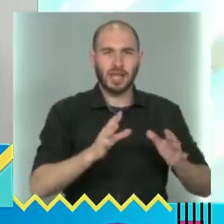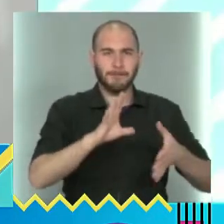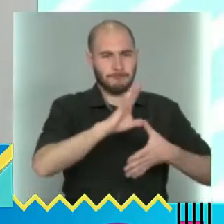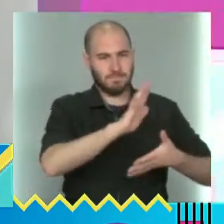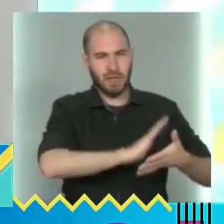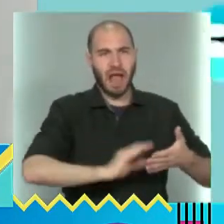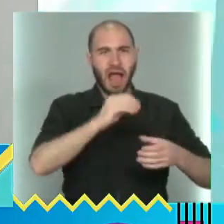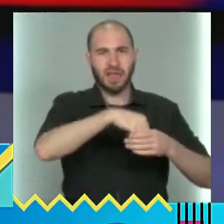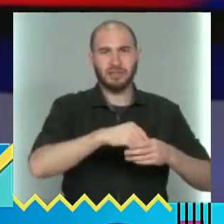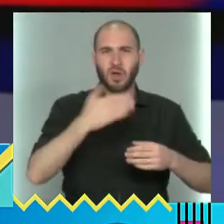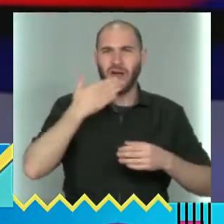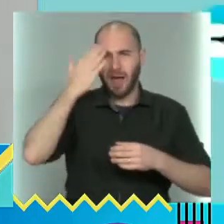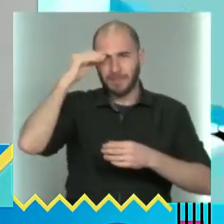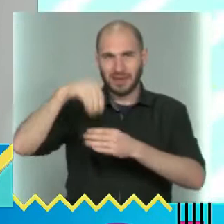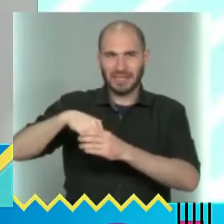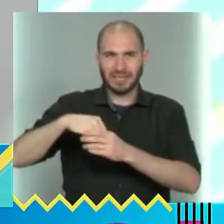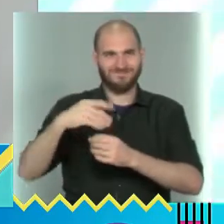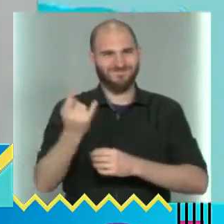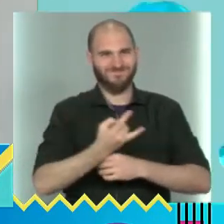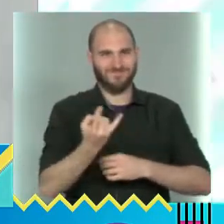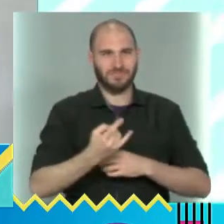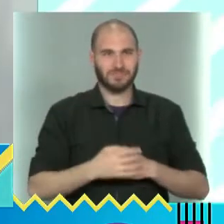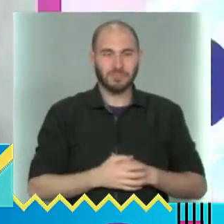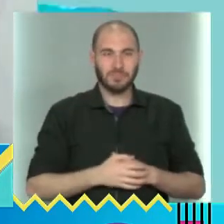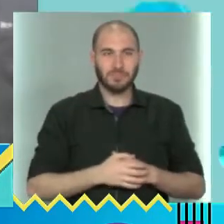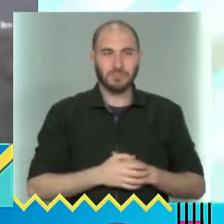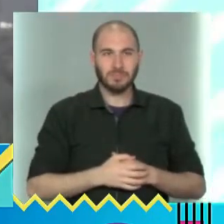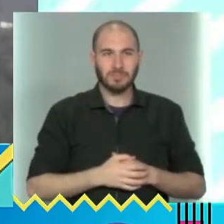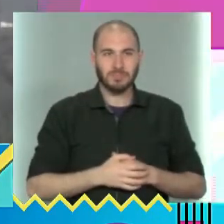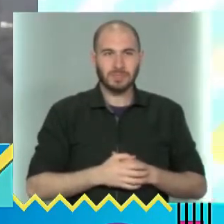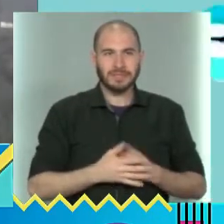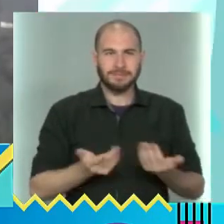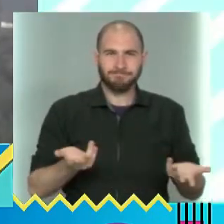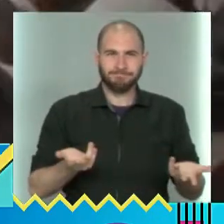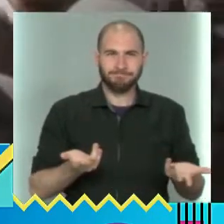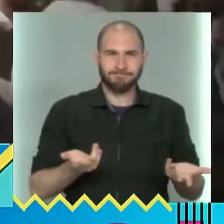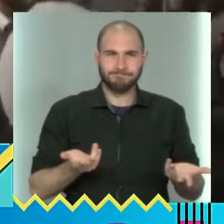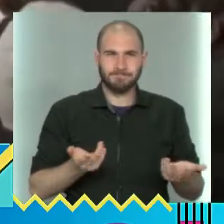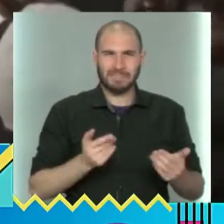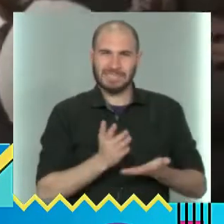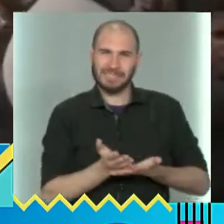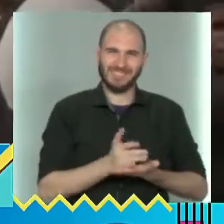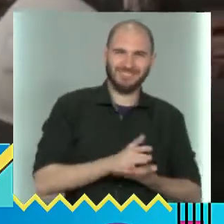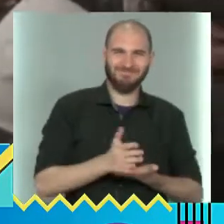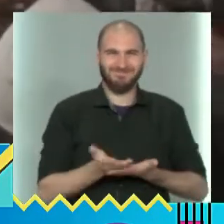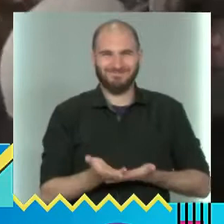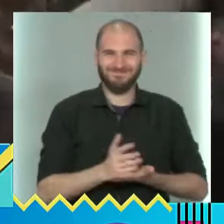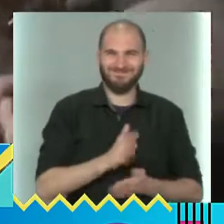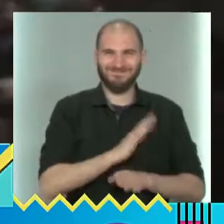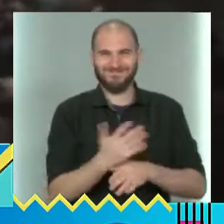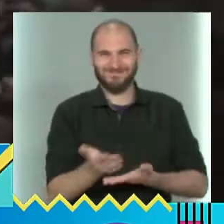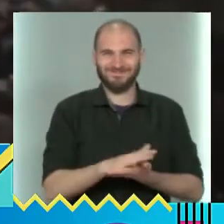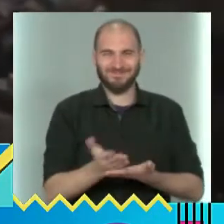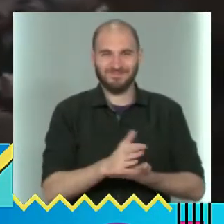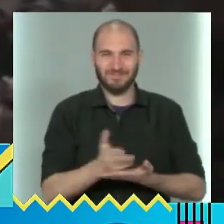Occidente, dentro del Medio Oriente, es muy engañoso y es muy, diríamos, ambiguo o ambivalente, en el